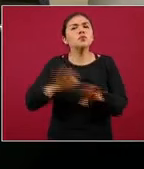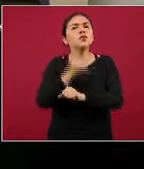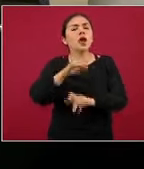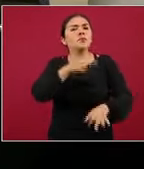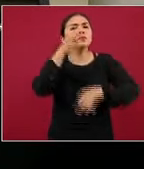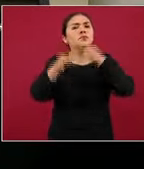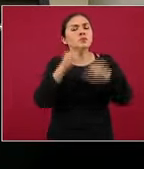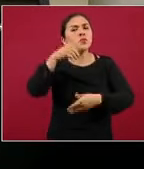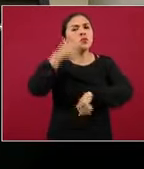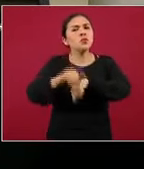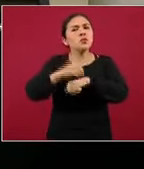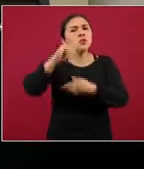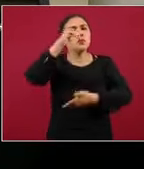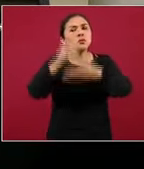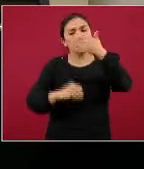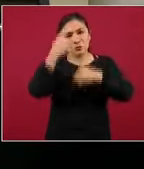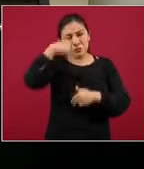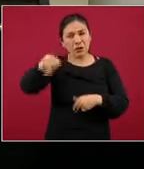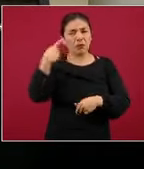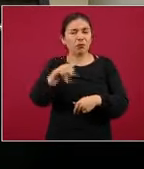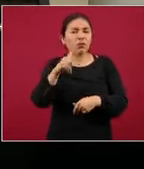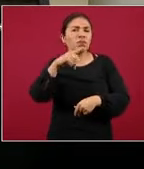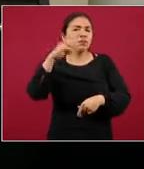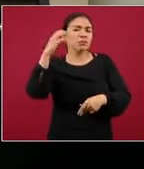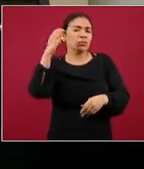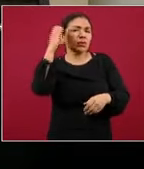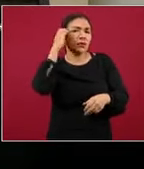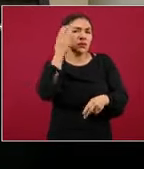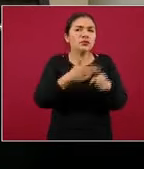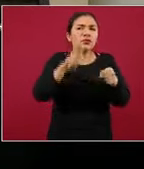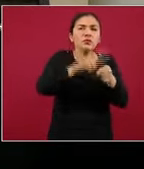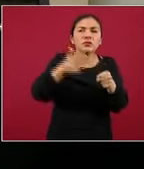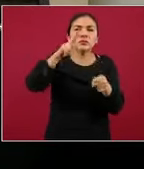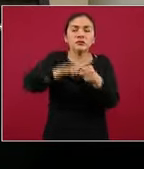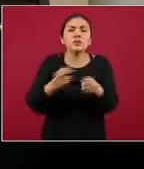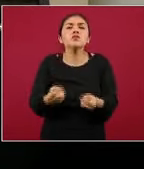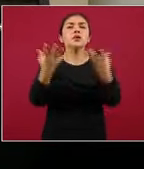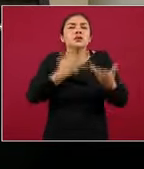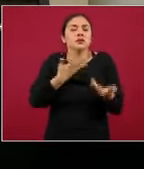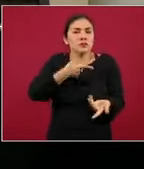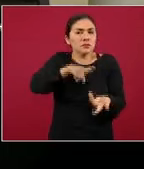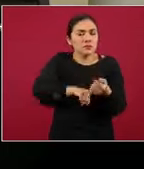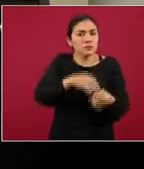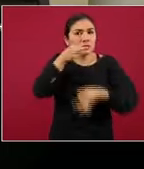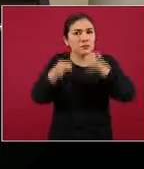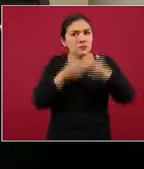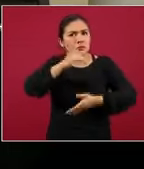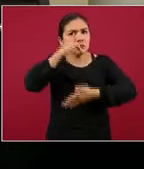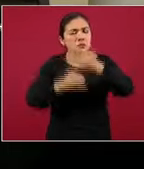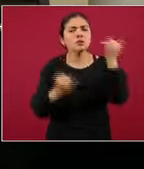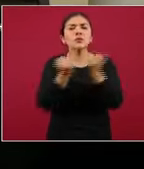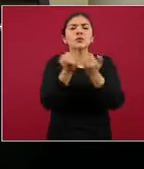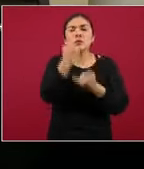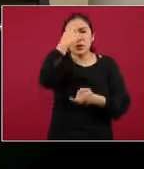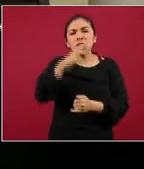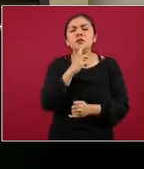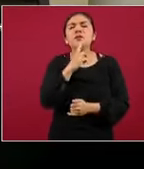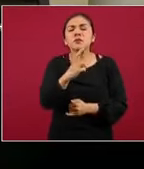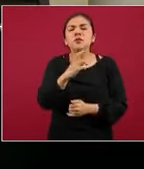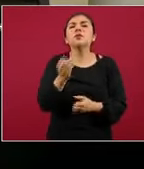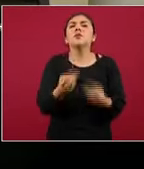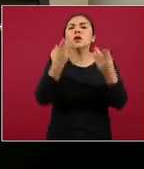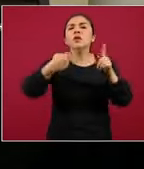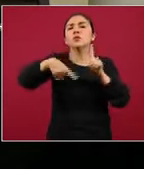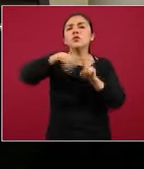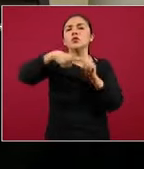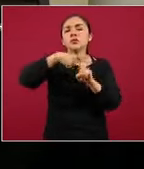cifras menores tanto del porcentaje de camas de hospital con ventiladores disponibles como del porcentaje de resultados positivos de